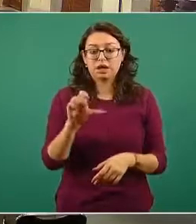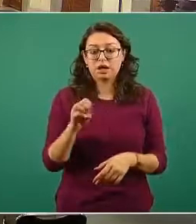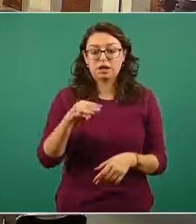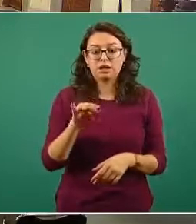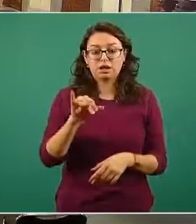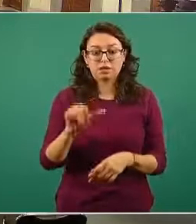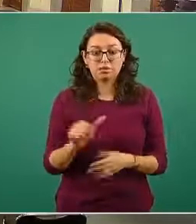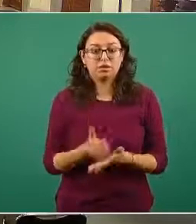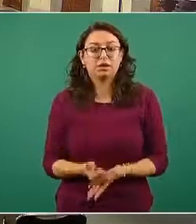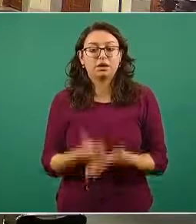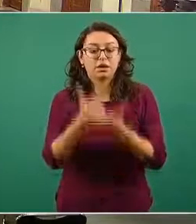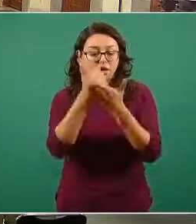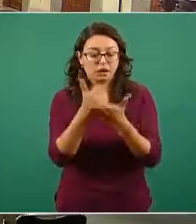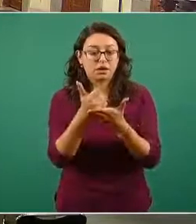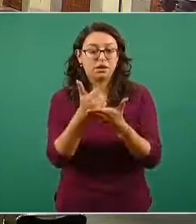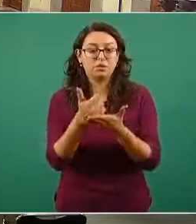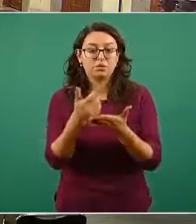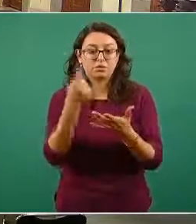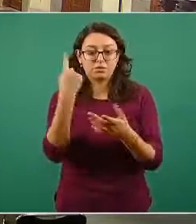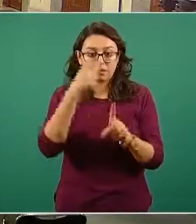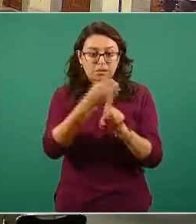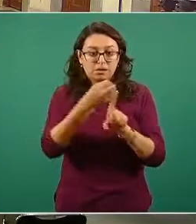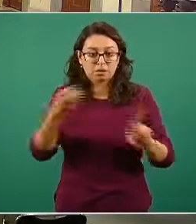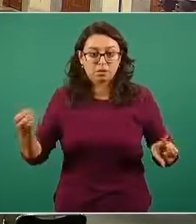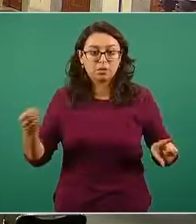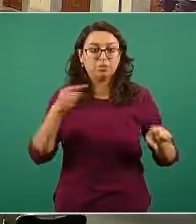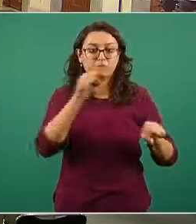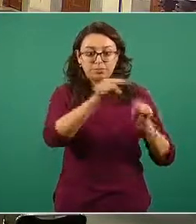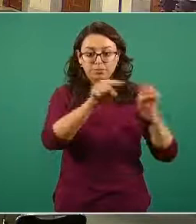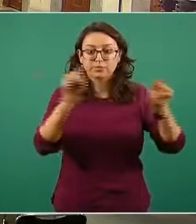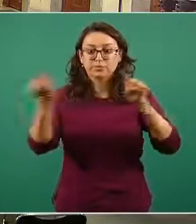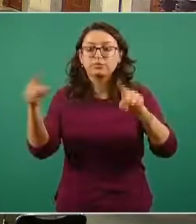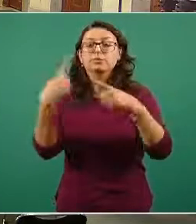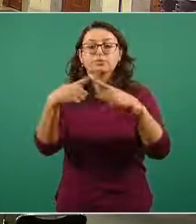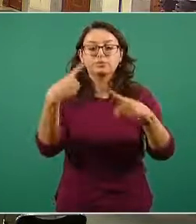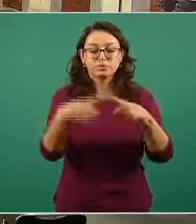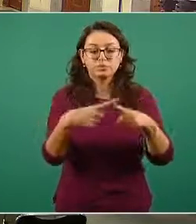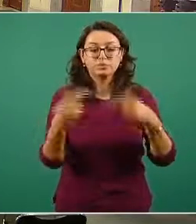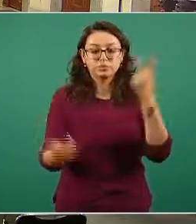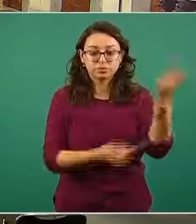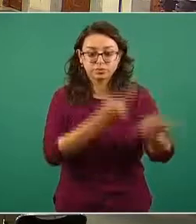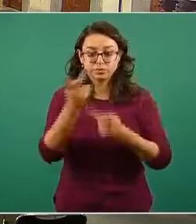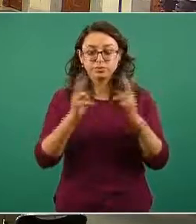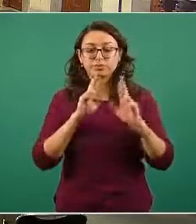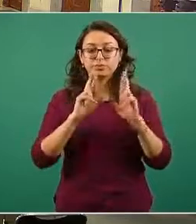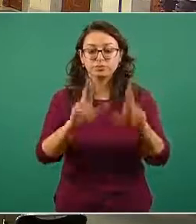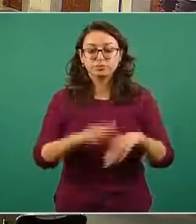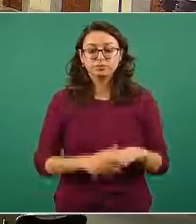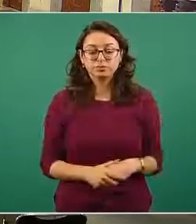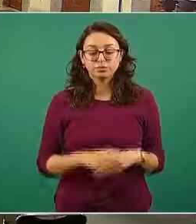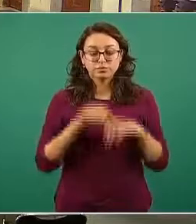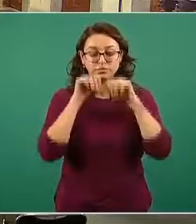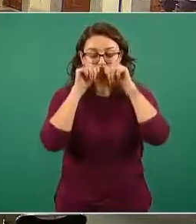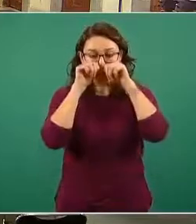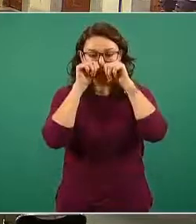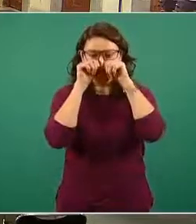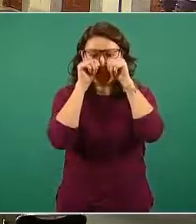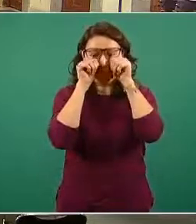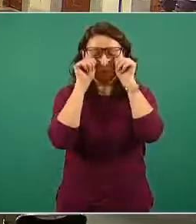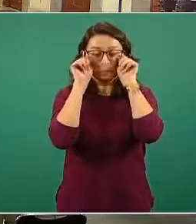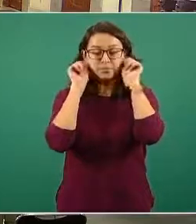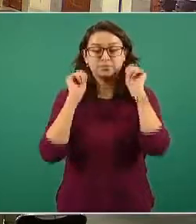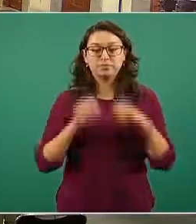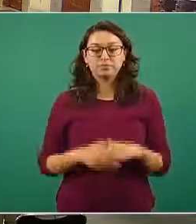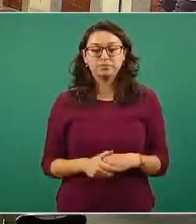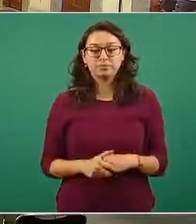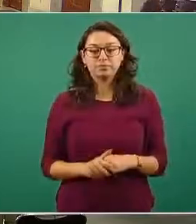puede conducir o organizar la sesión de preguntas y respuestas. Con mucho gusto, doctor López-Gatell. Bueno,